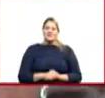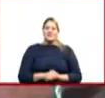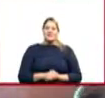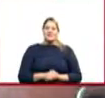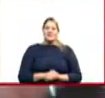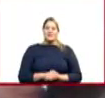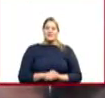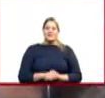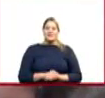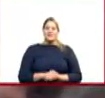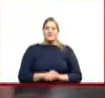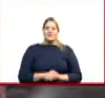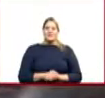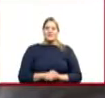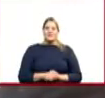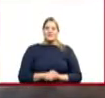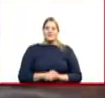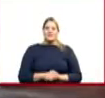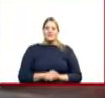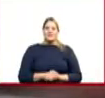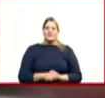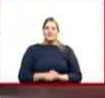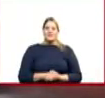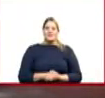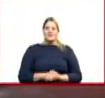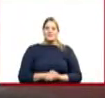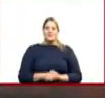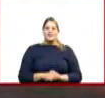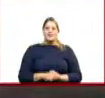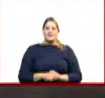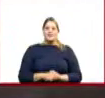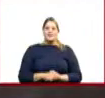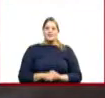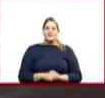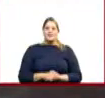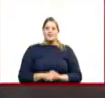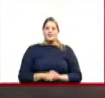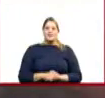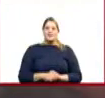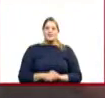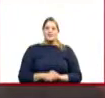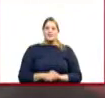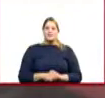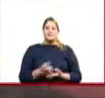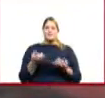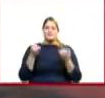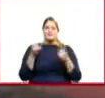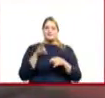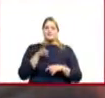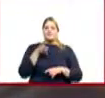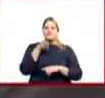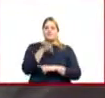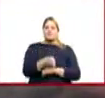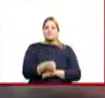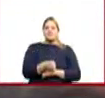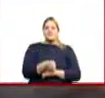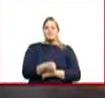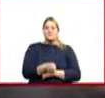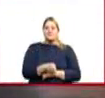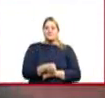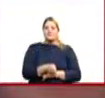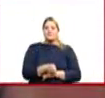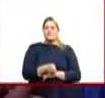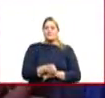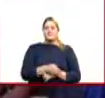corporaciones municipales son los que siguen en su cargo mientras no se elijan otros. Para nosotros ese es el marco nuestro a definir, entonces es lo que